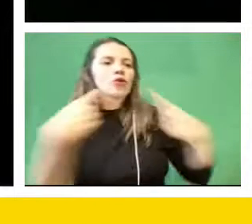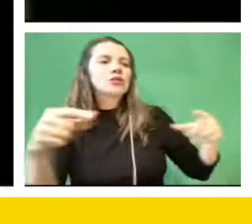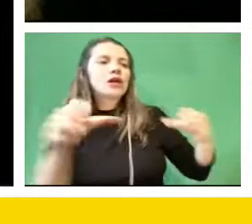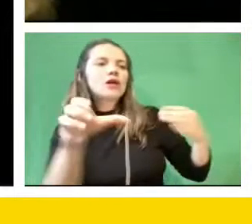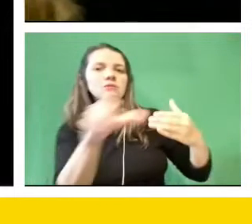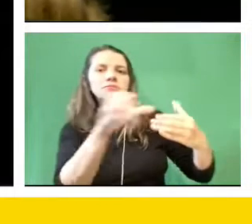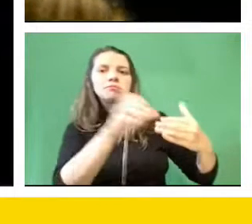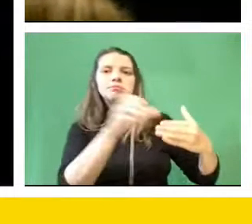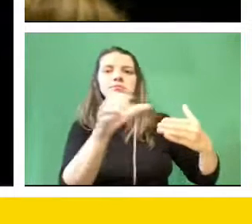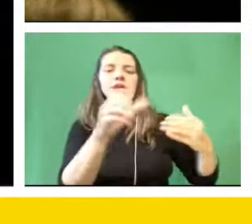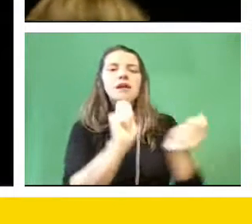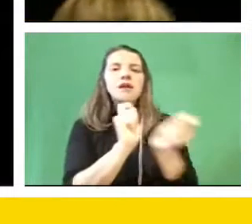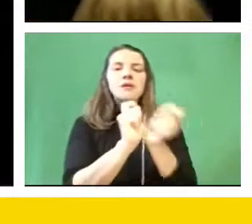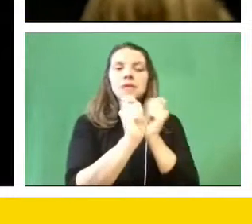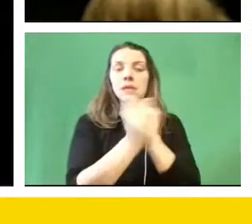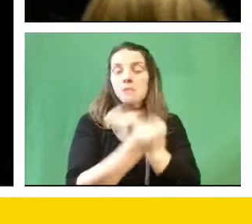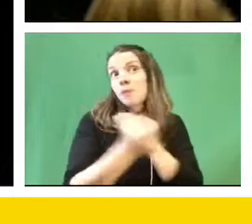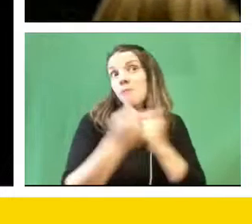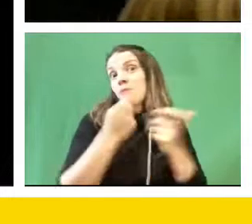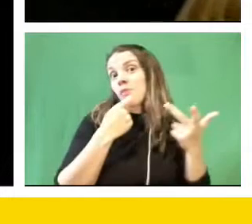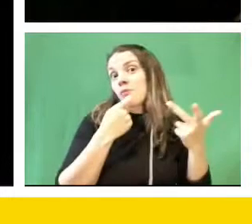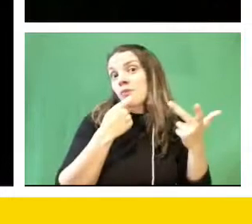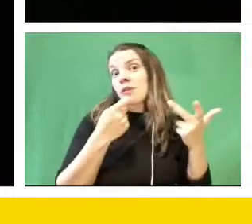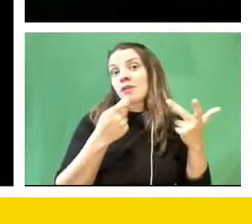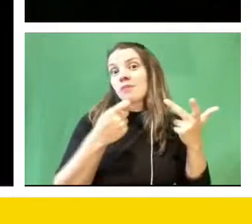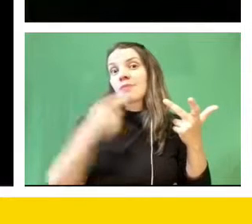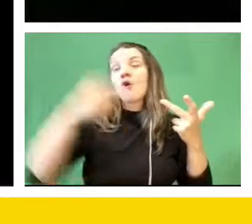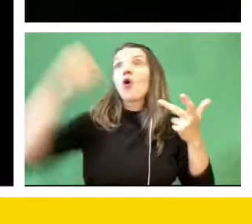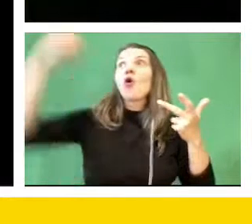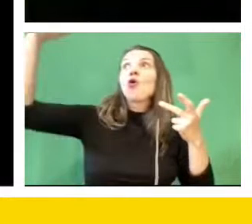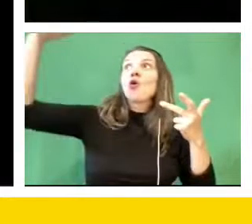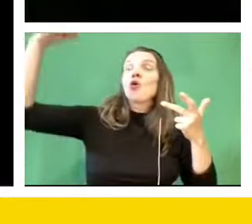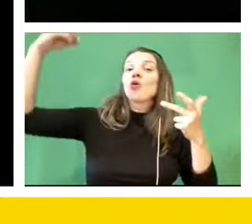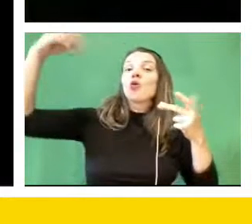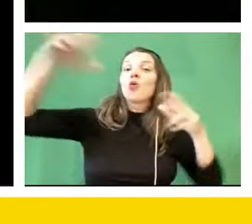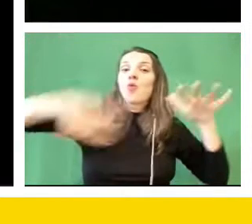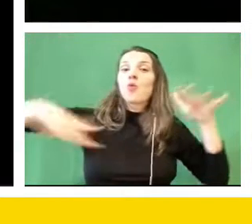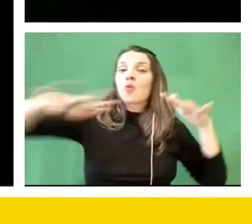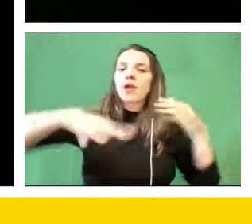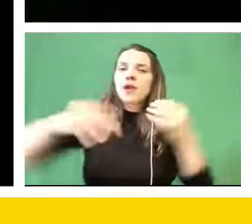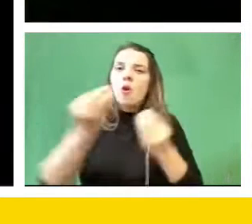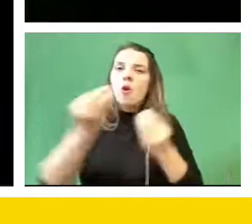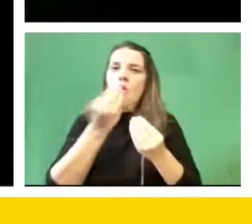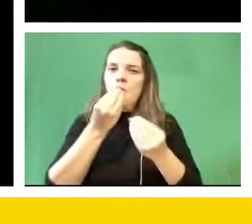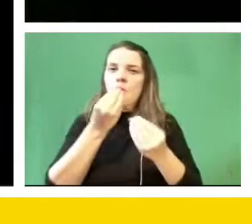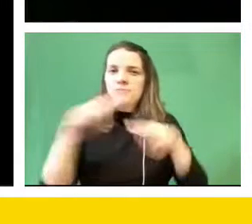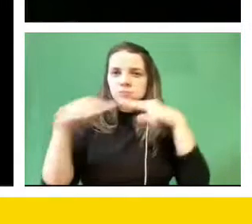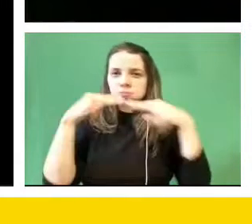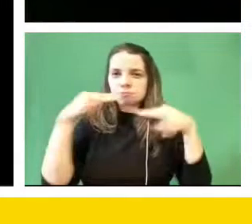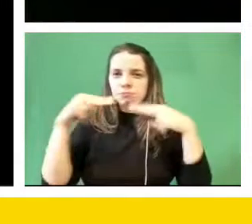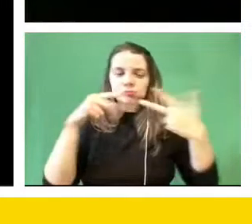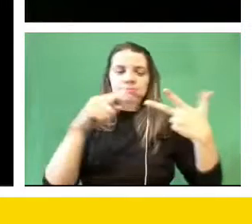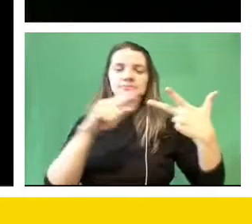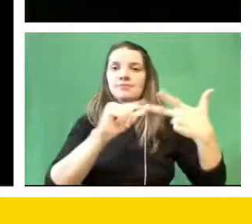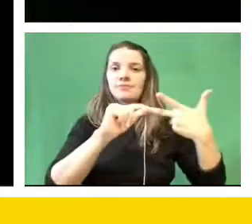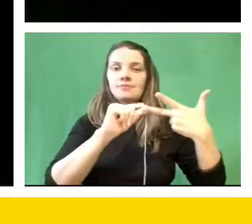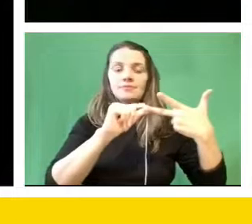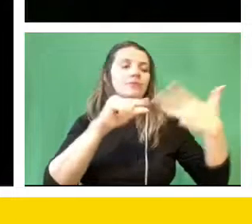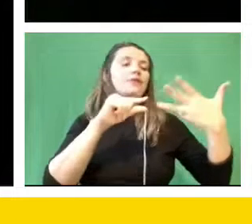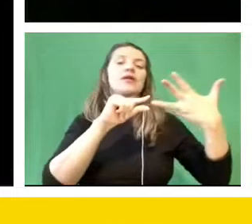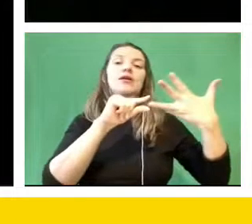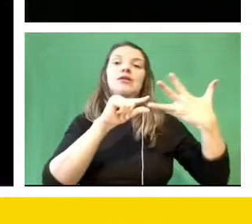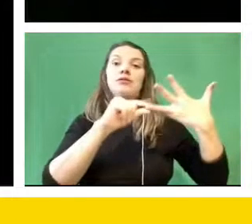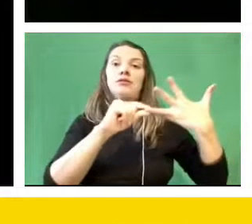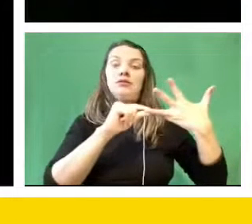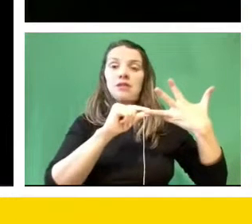ejemplo en este caso podrían ser los comedores y las cafeterías de los estudiantes. Los misionales, que son los que cumplen con la